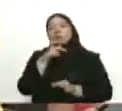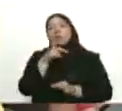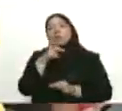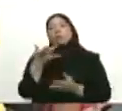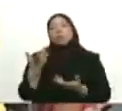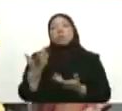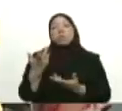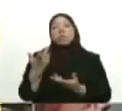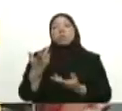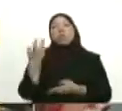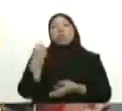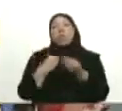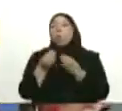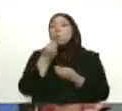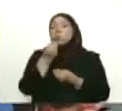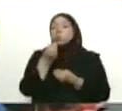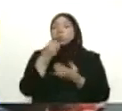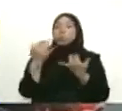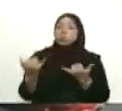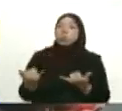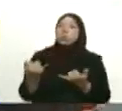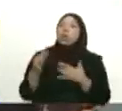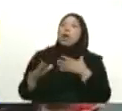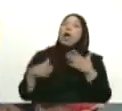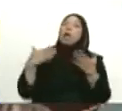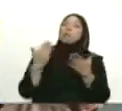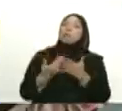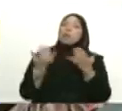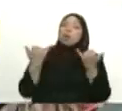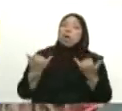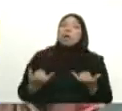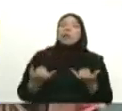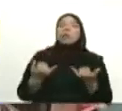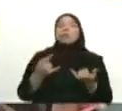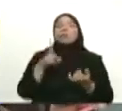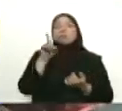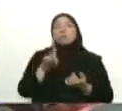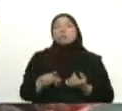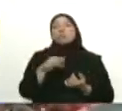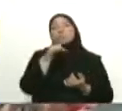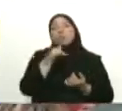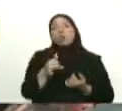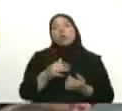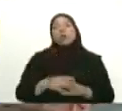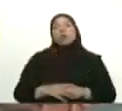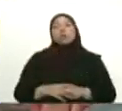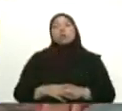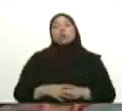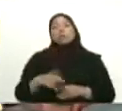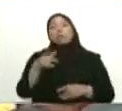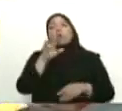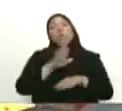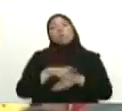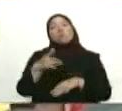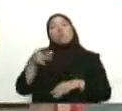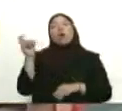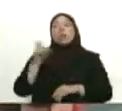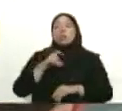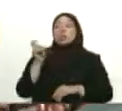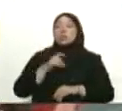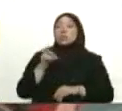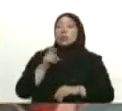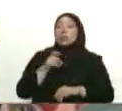son muy sobrados y ellos van a llegar aquí y le van a decir miren estoy aquí porque tú me